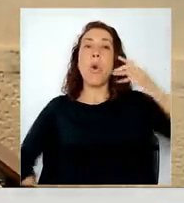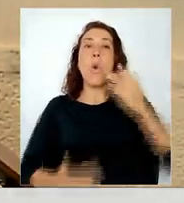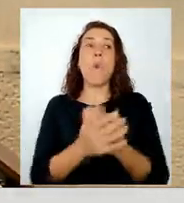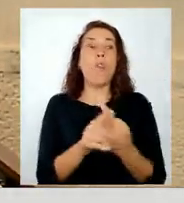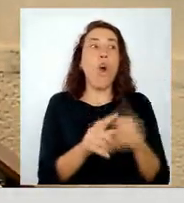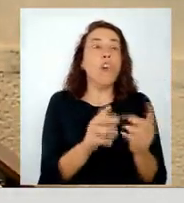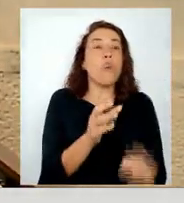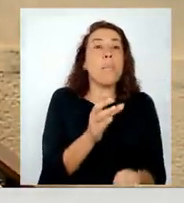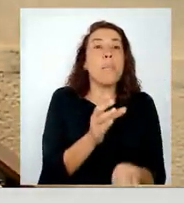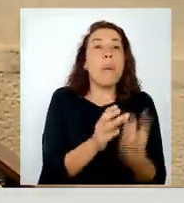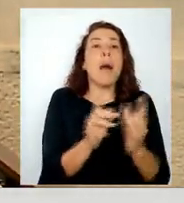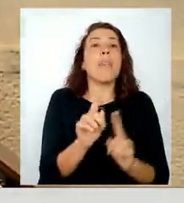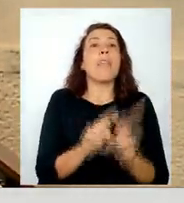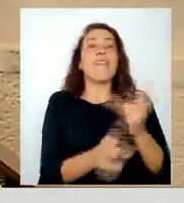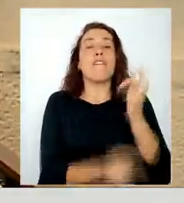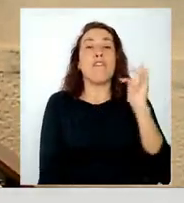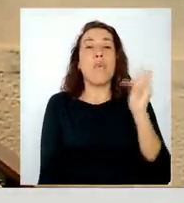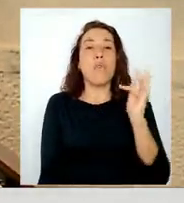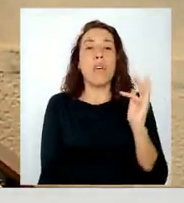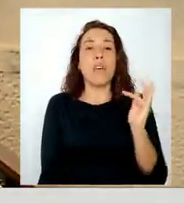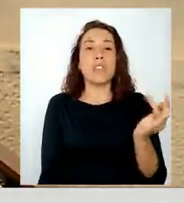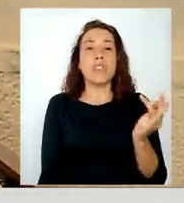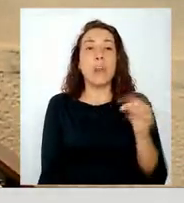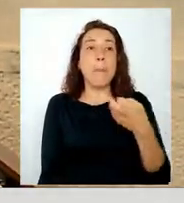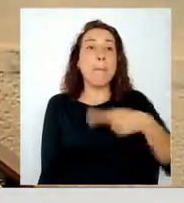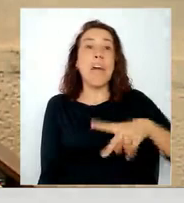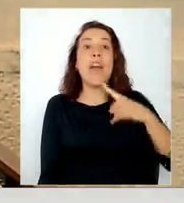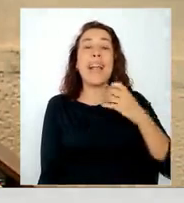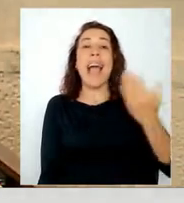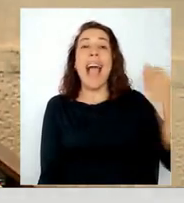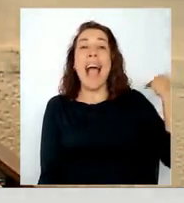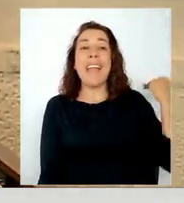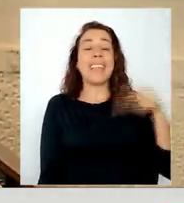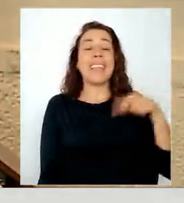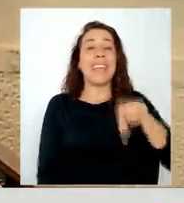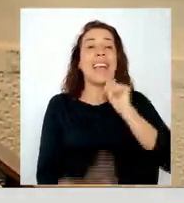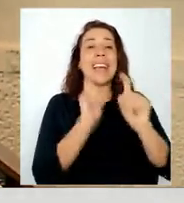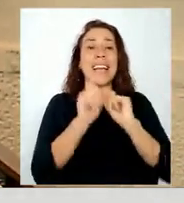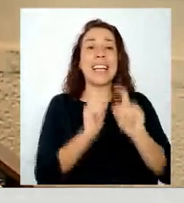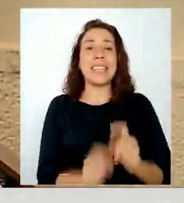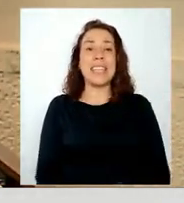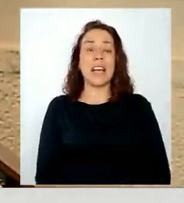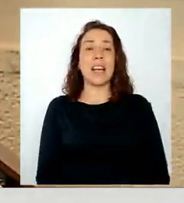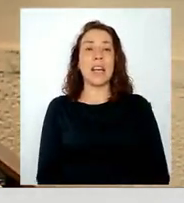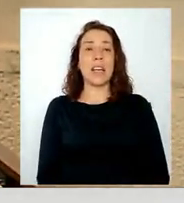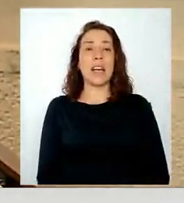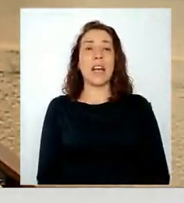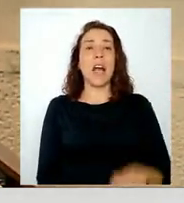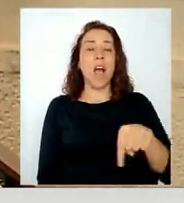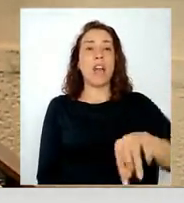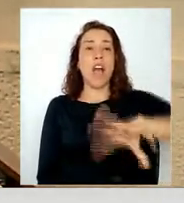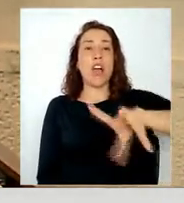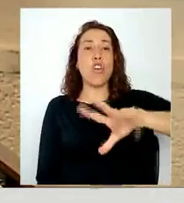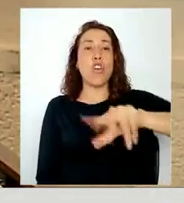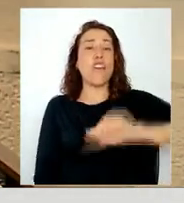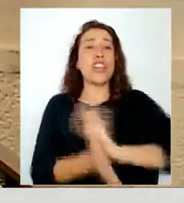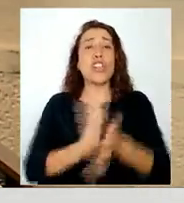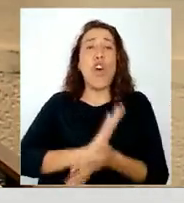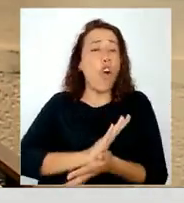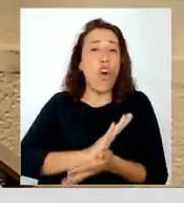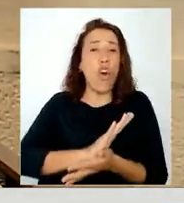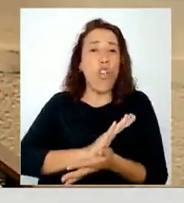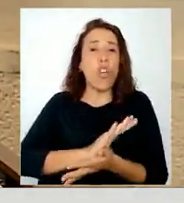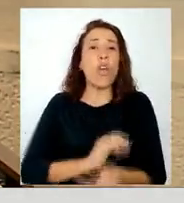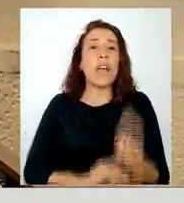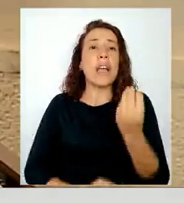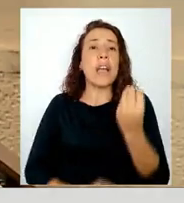fundaciones Pues están peor que lo que están criticando o sea hoy día se están robando todo presidente que bueno que estemos discutiendo